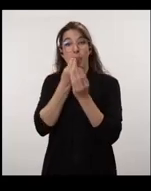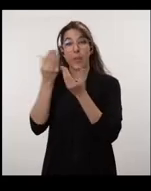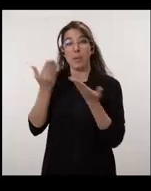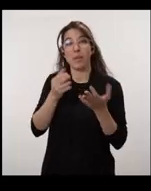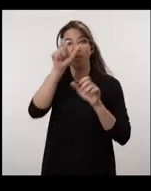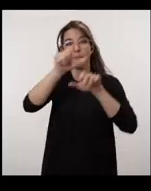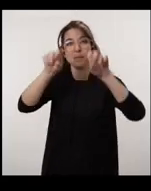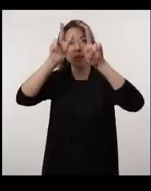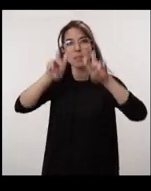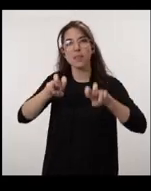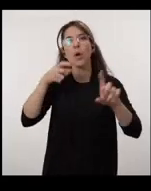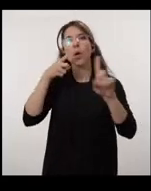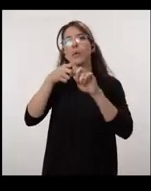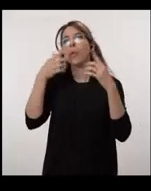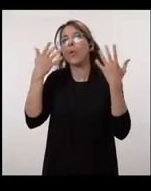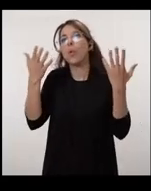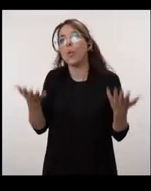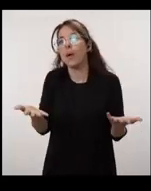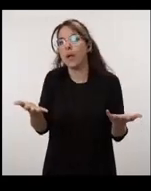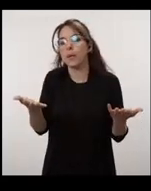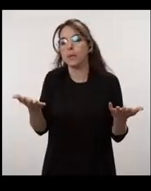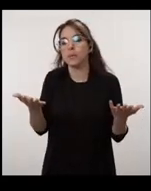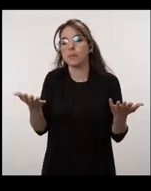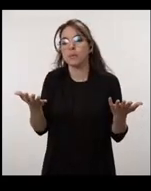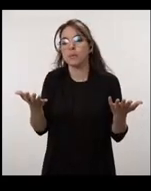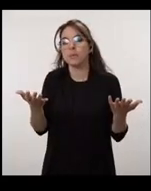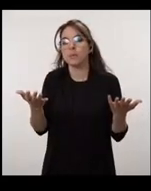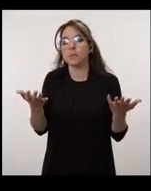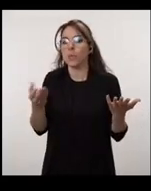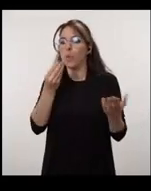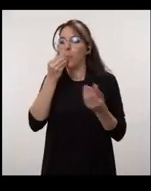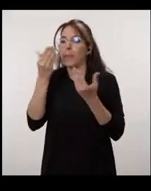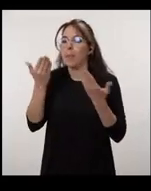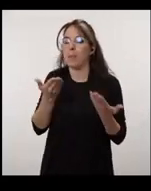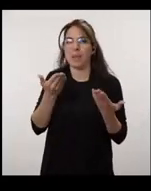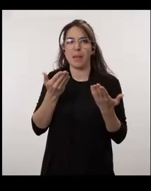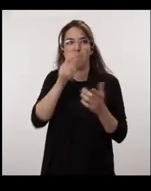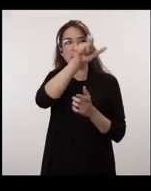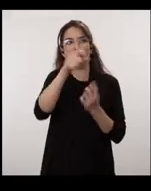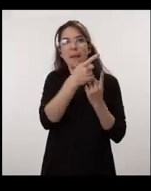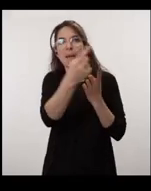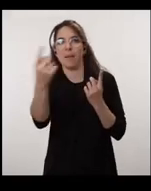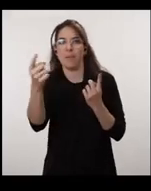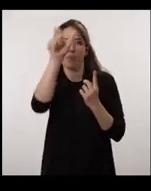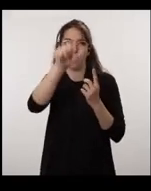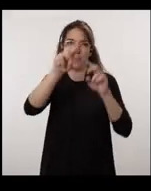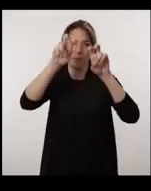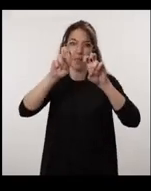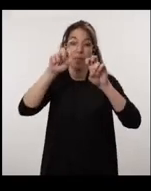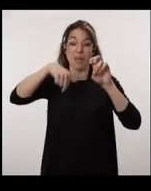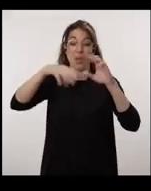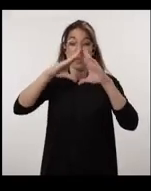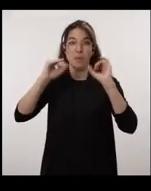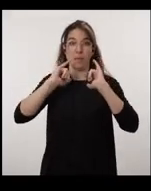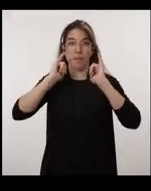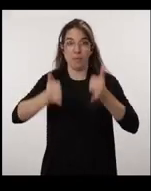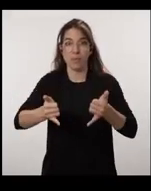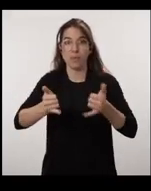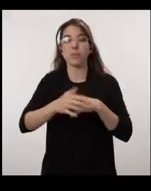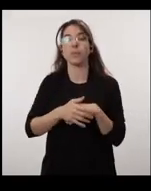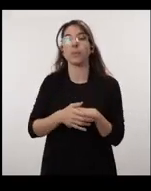trata es de acoger de una manera personalizada a los investigadores que llegan a nuestra universidad tratamos de